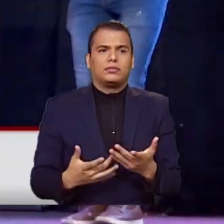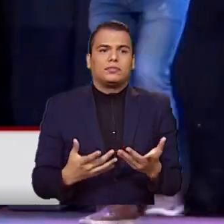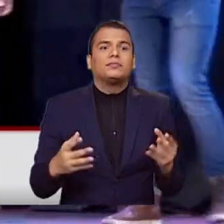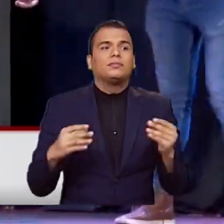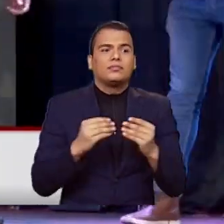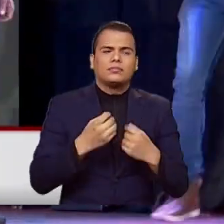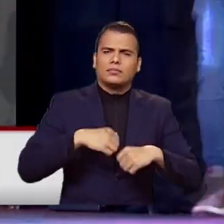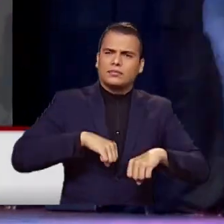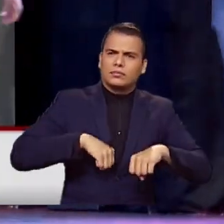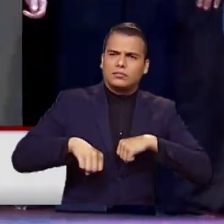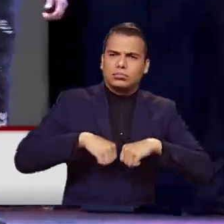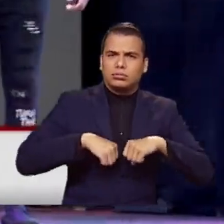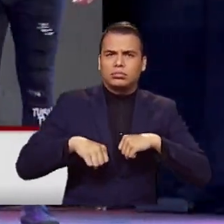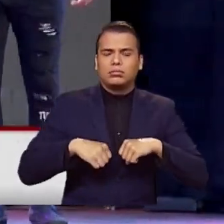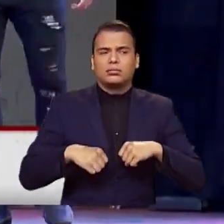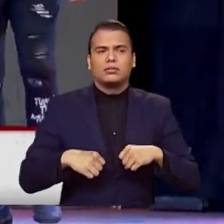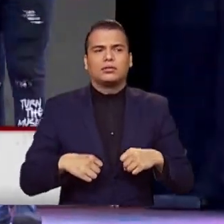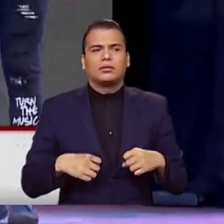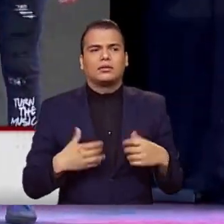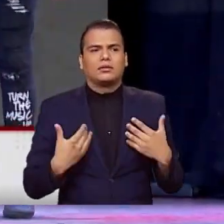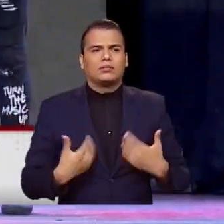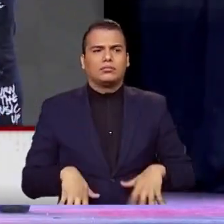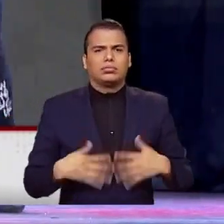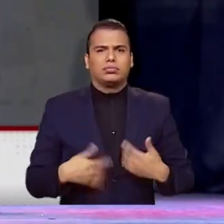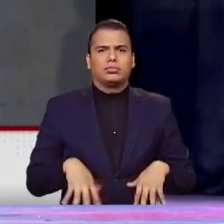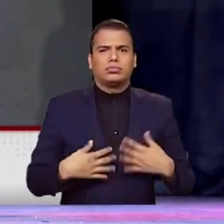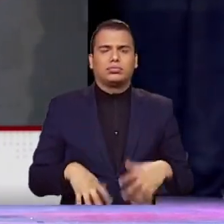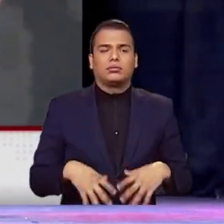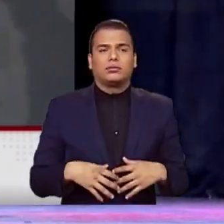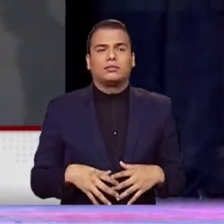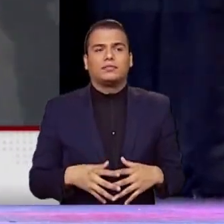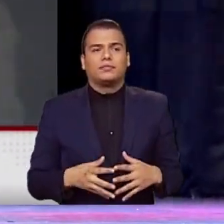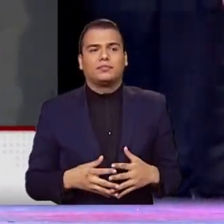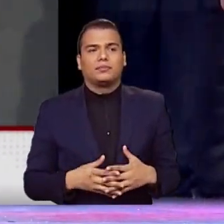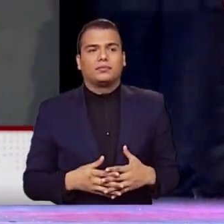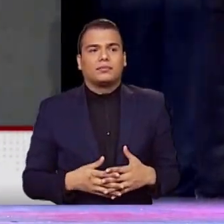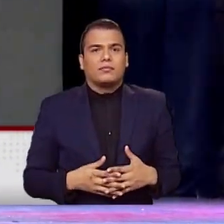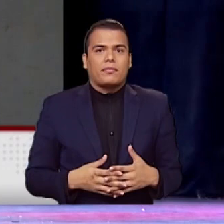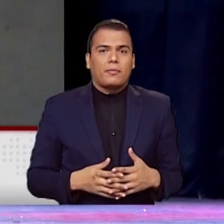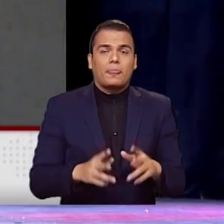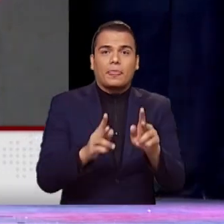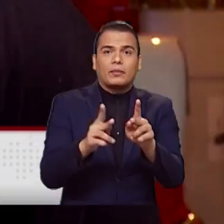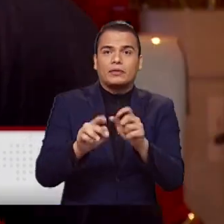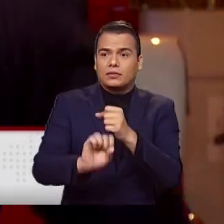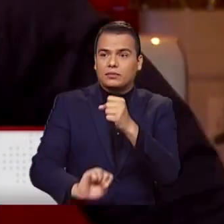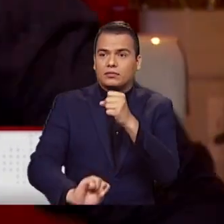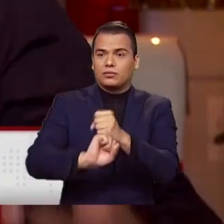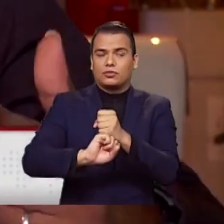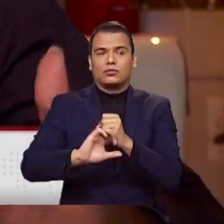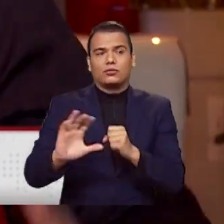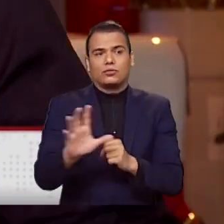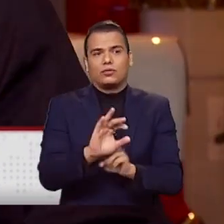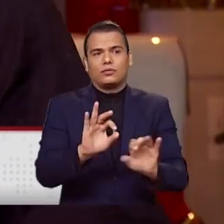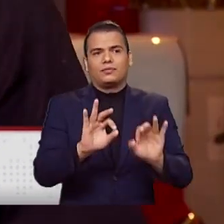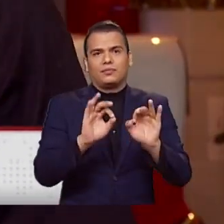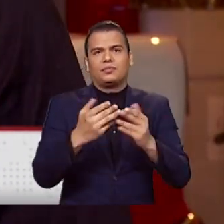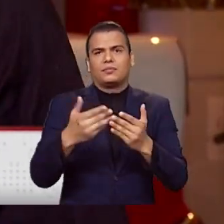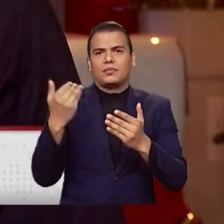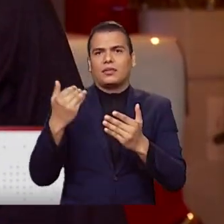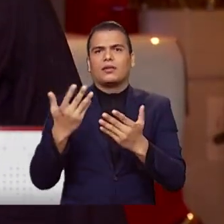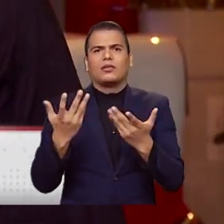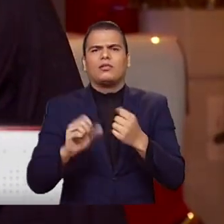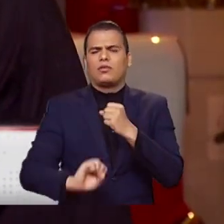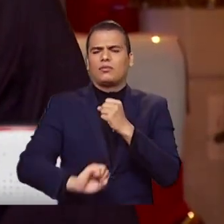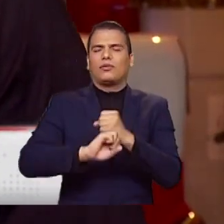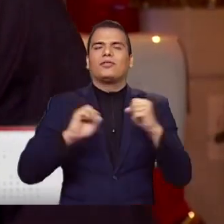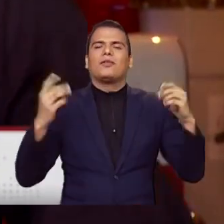ese granito de arena para todos nosotros. Me siento muy orgulloso de que la gente nos esté apoyando. Antes nos apoyaban con aplausos